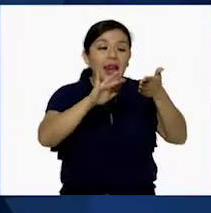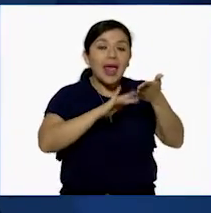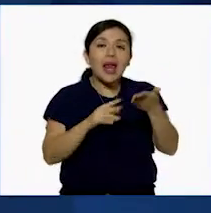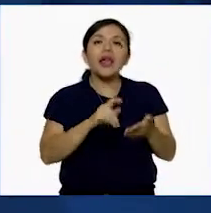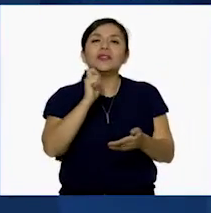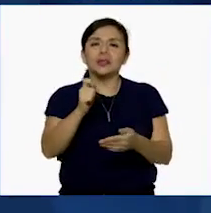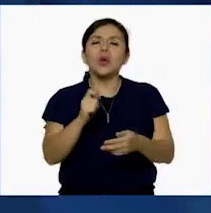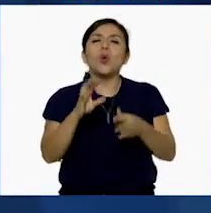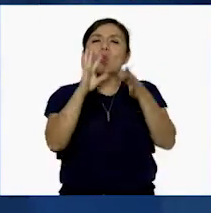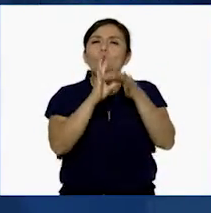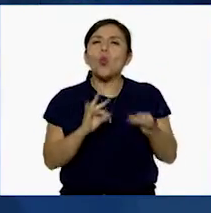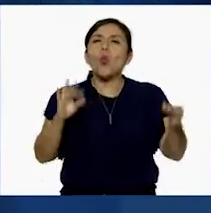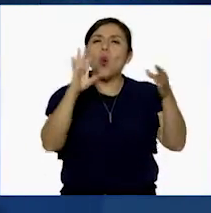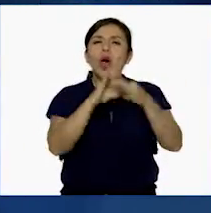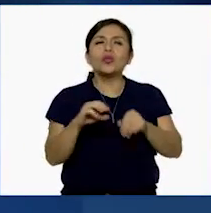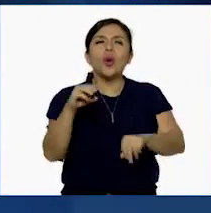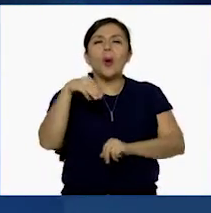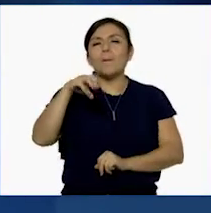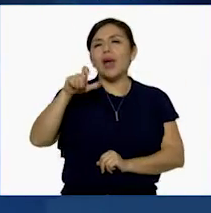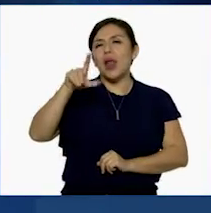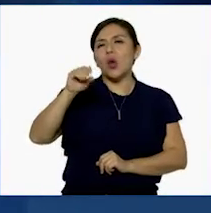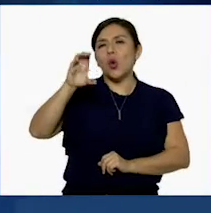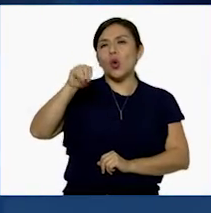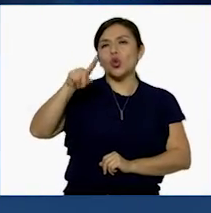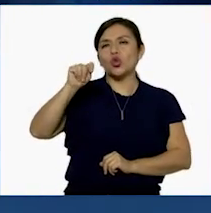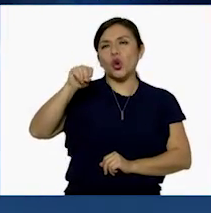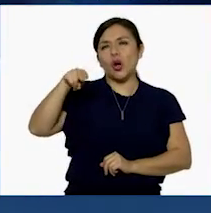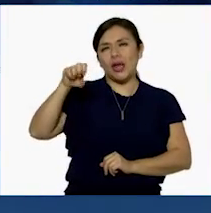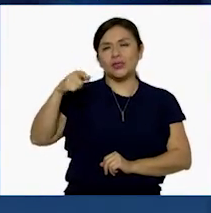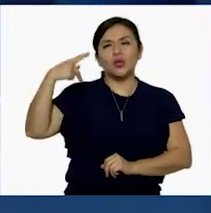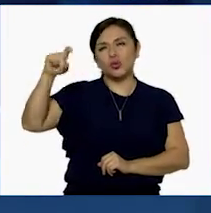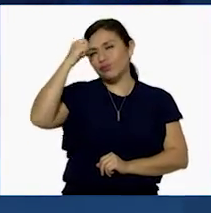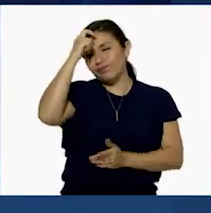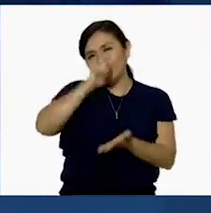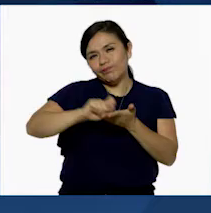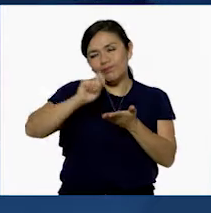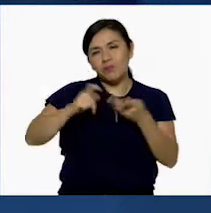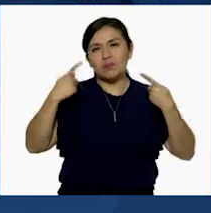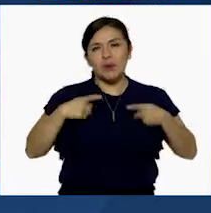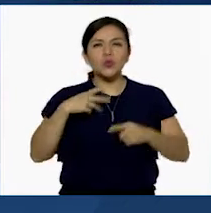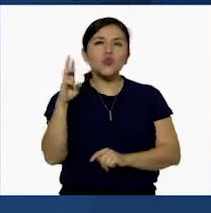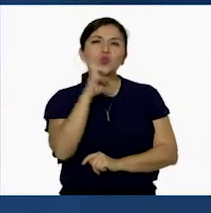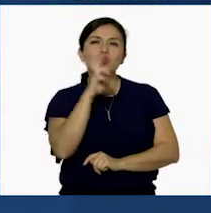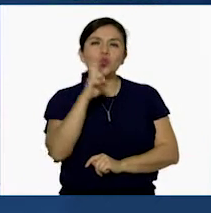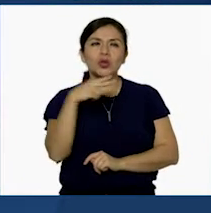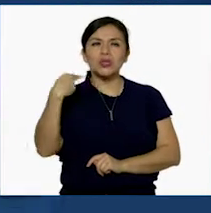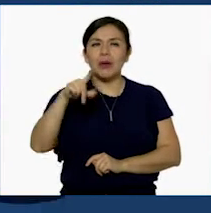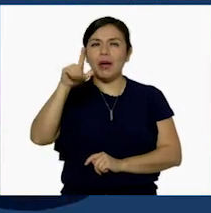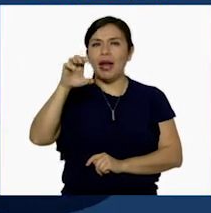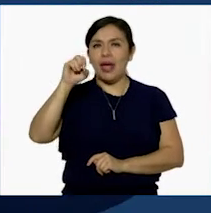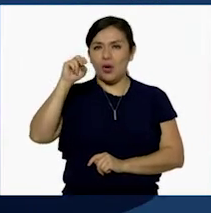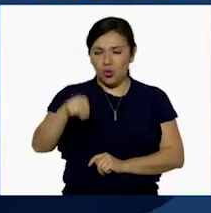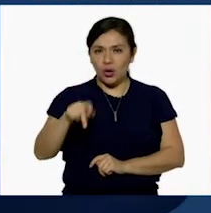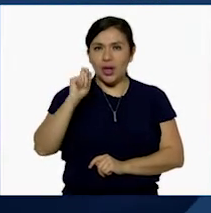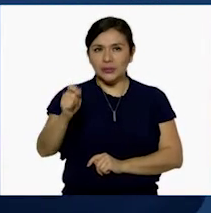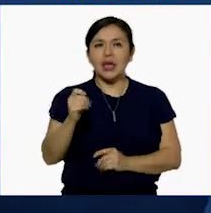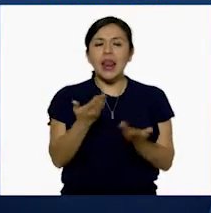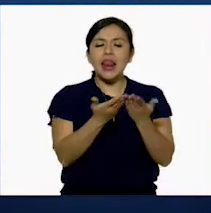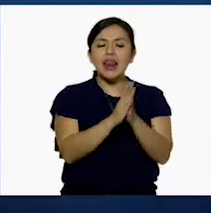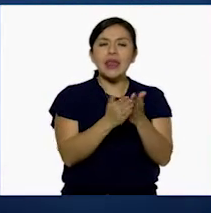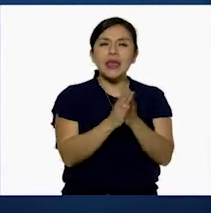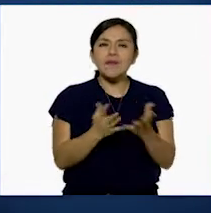Los melocotones del escritor ruso León Tolstoy, que forma parte del libro Historias para el Pueblo,